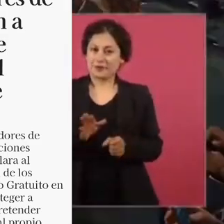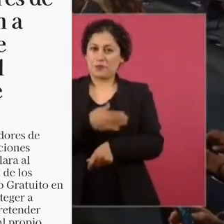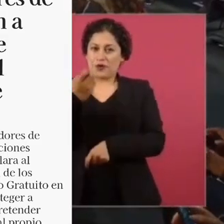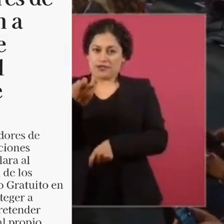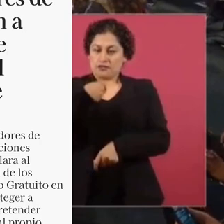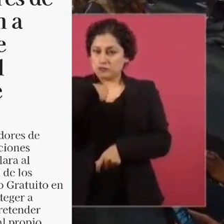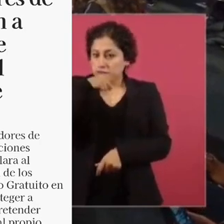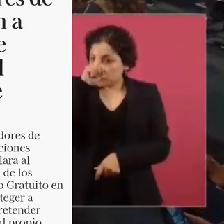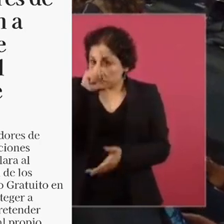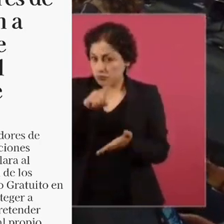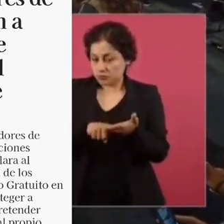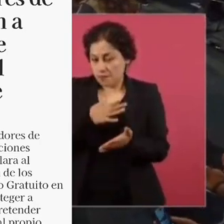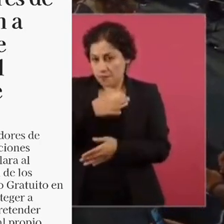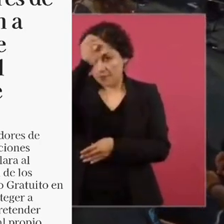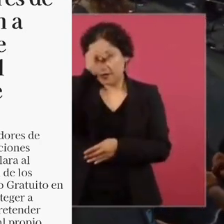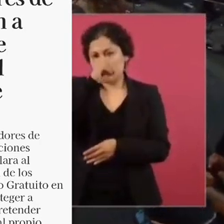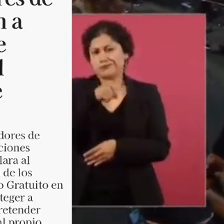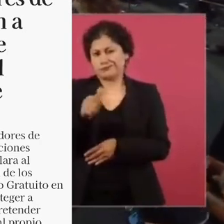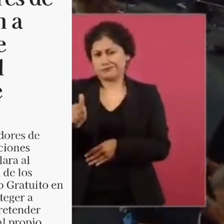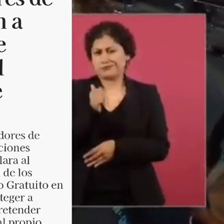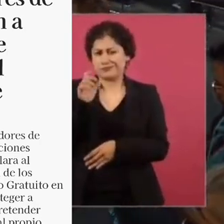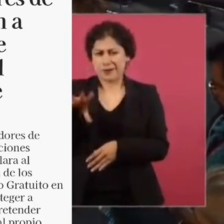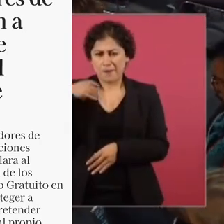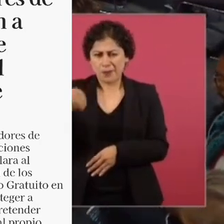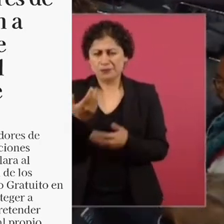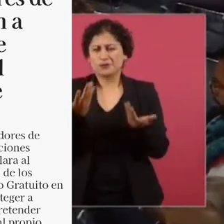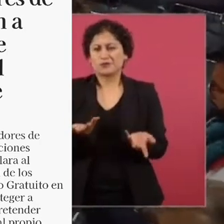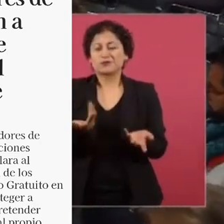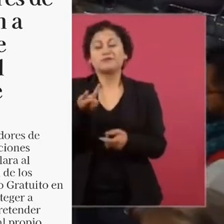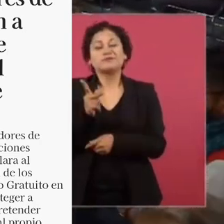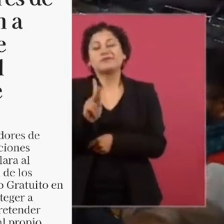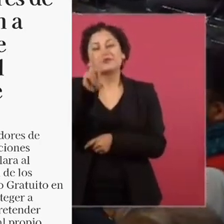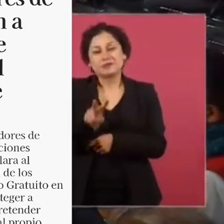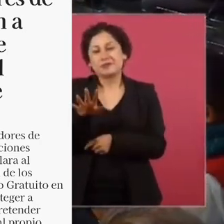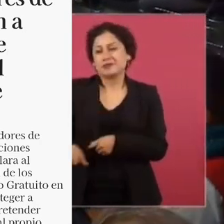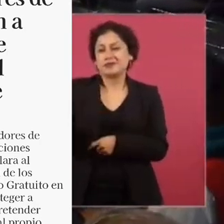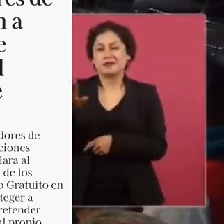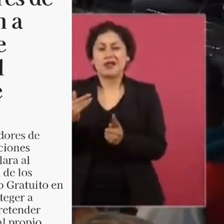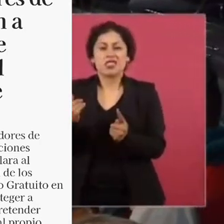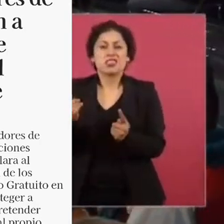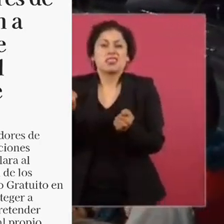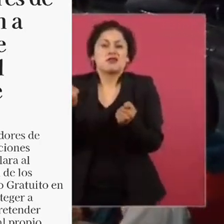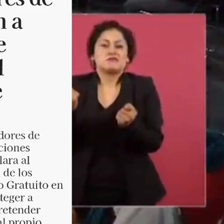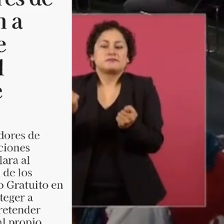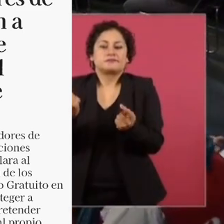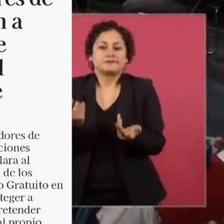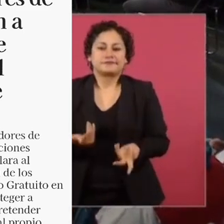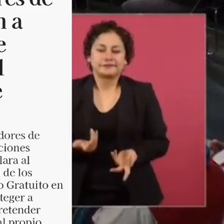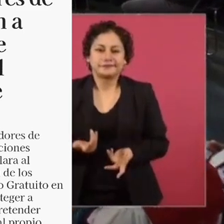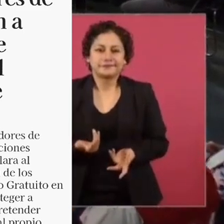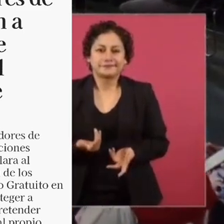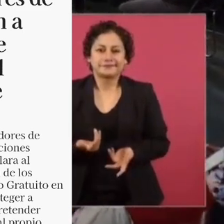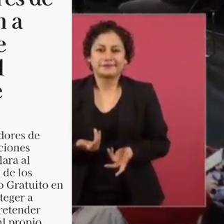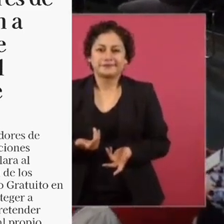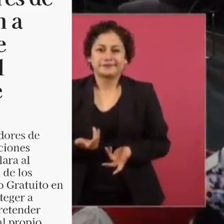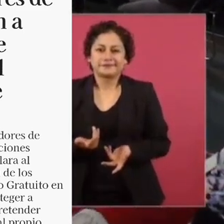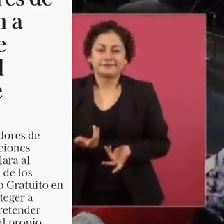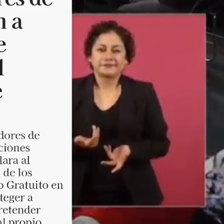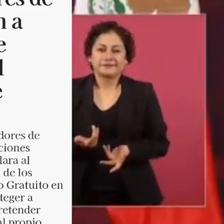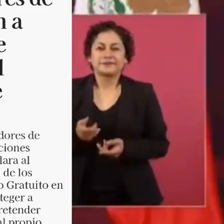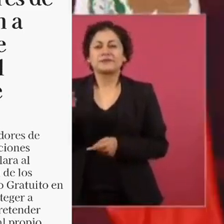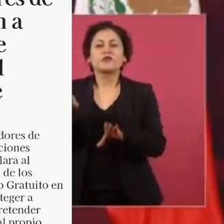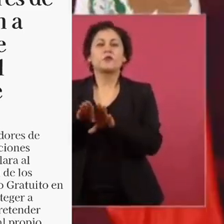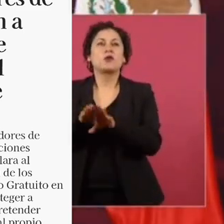yo creo que es un abuso claro están tan cínicos que aunque le quiten